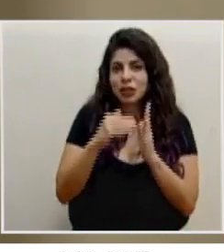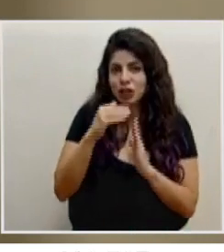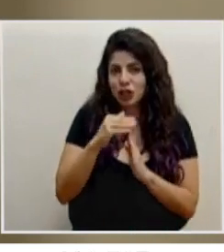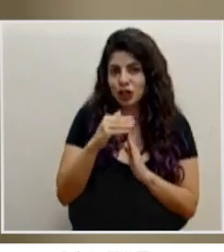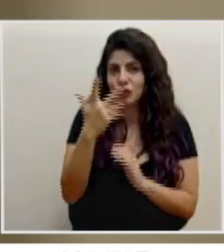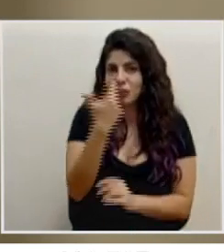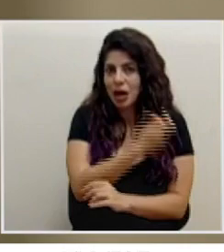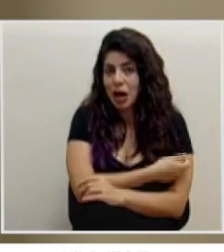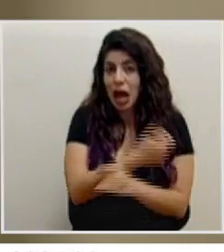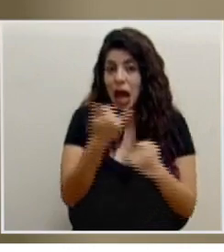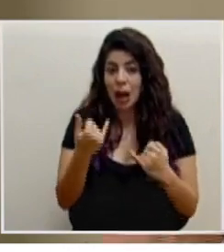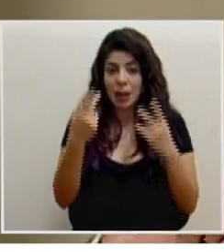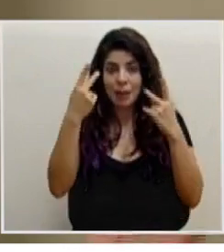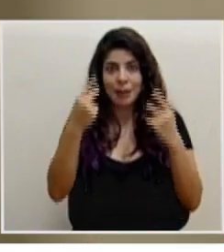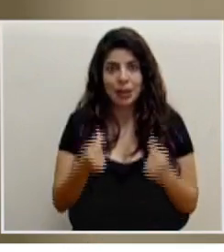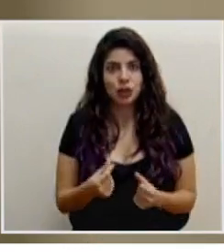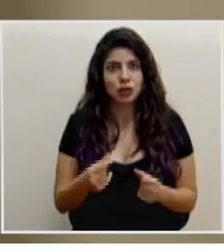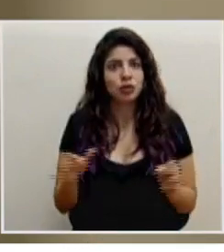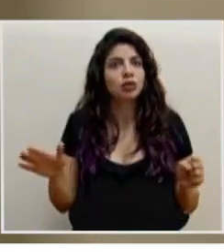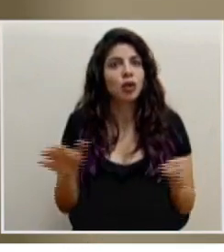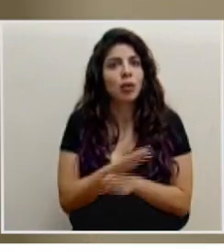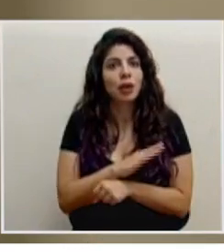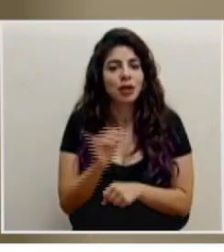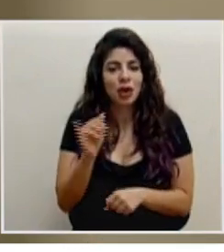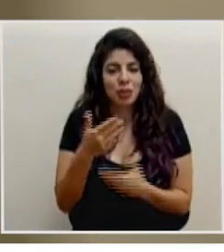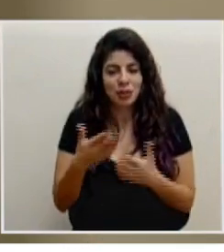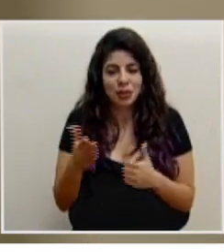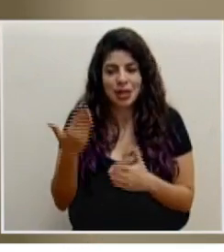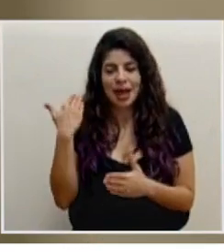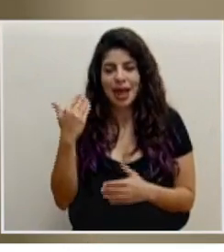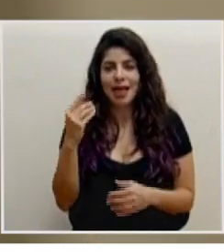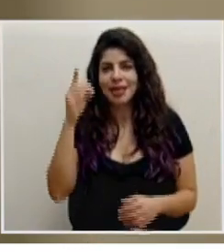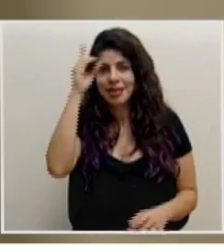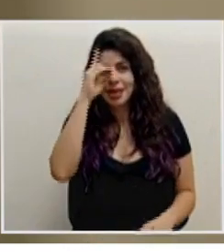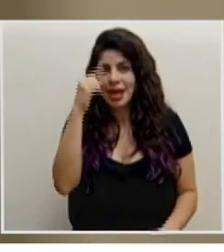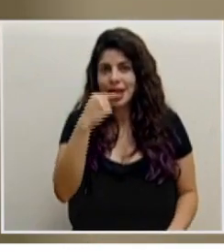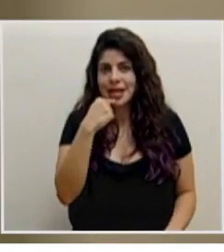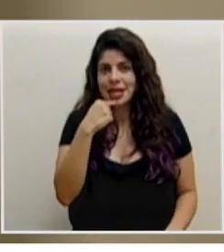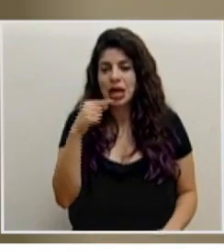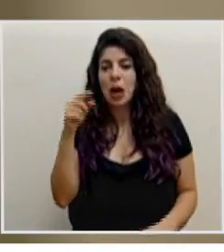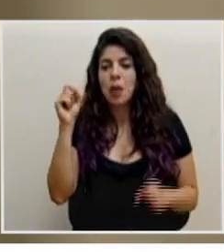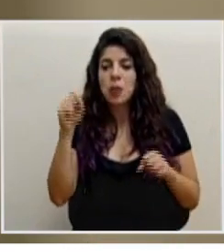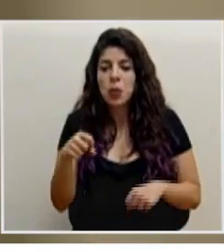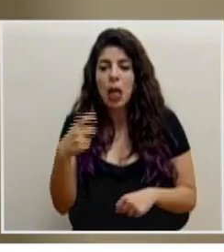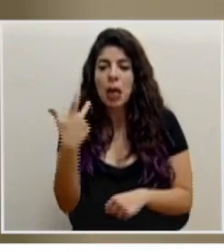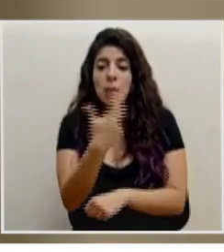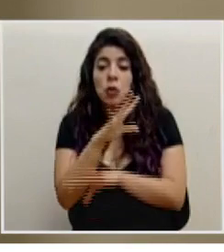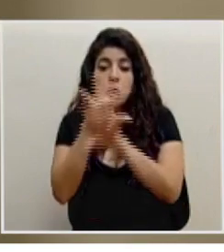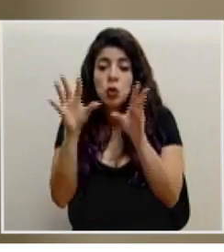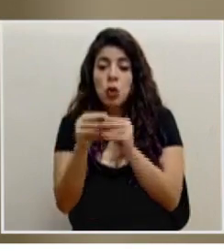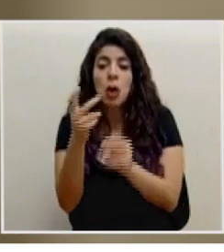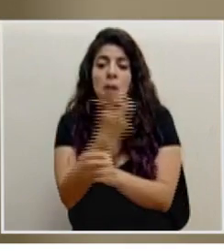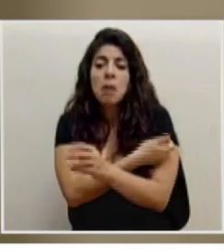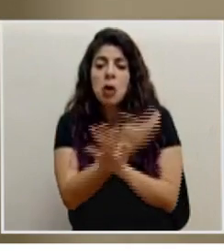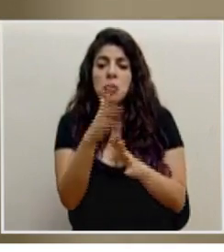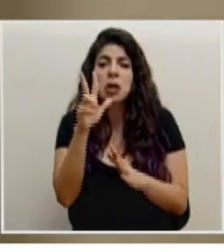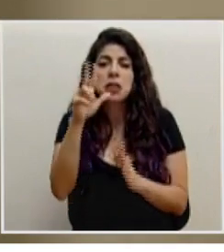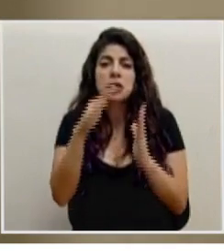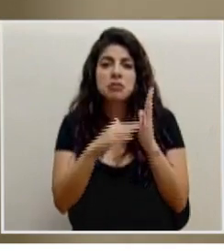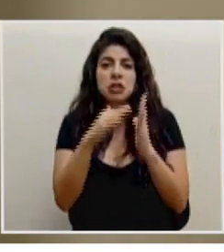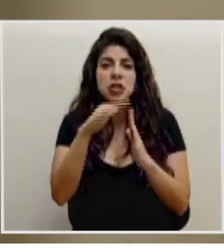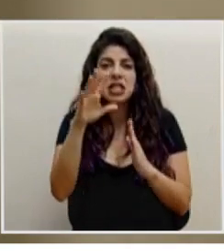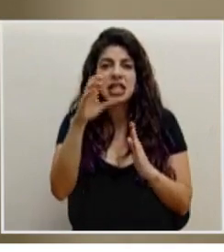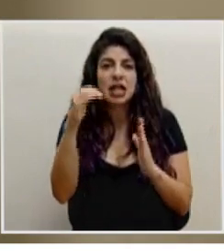todo el presupuesto para justamente lo que decía don Daniel, poder vacunar más o menos a unas 3,500,000